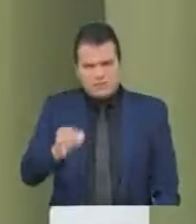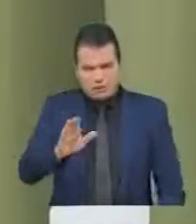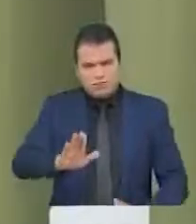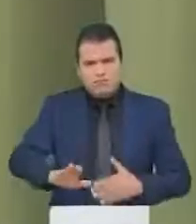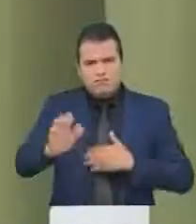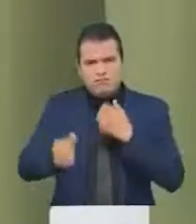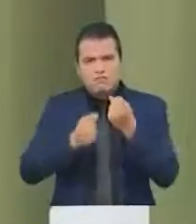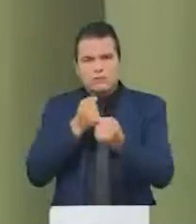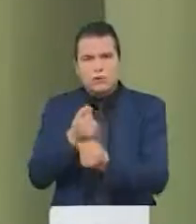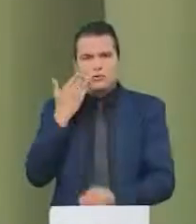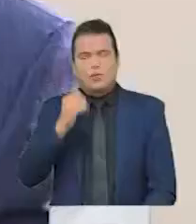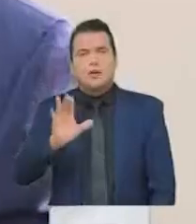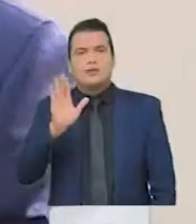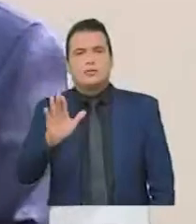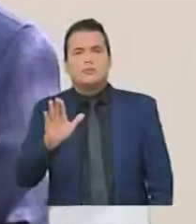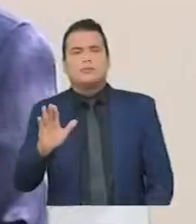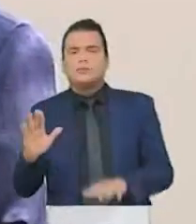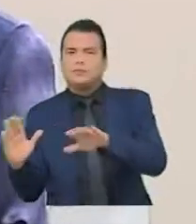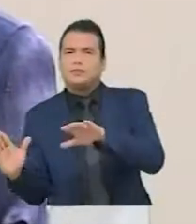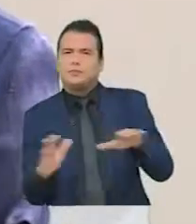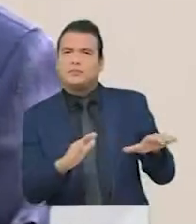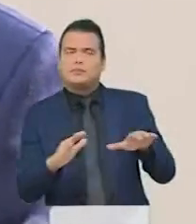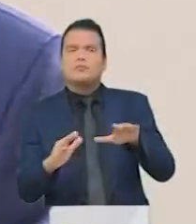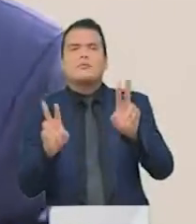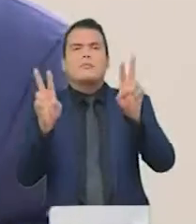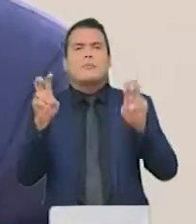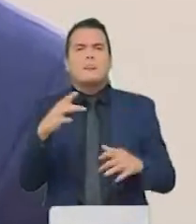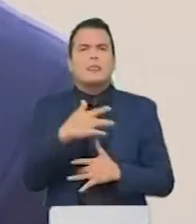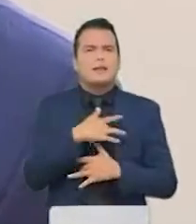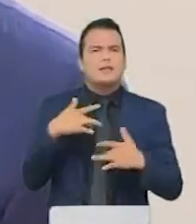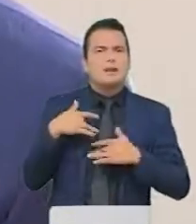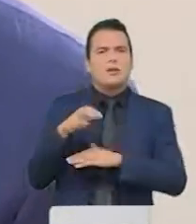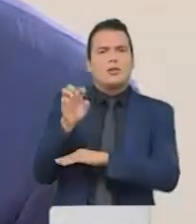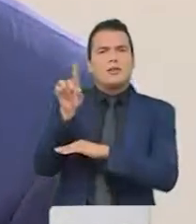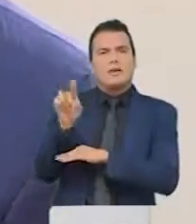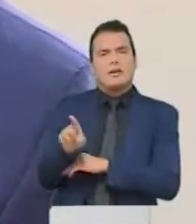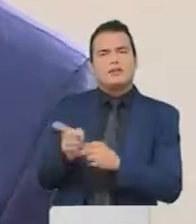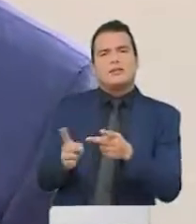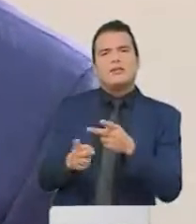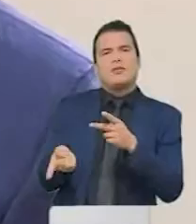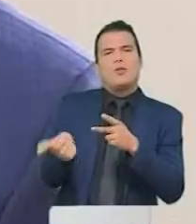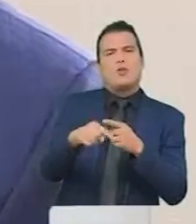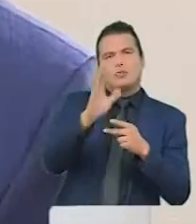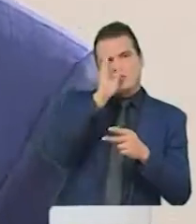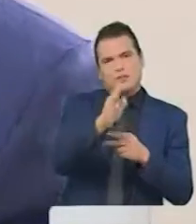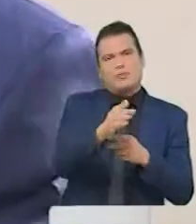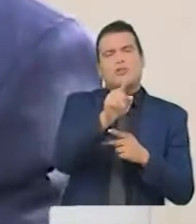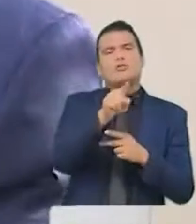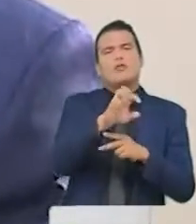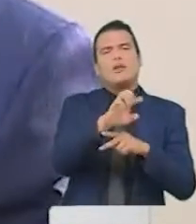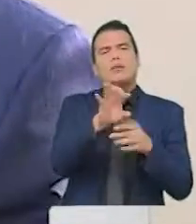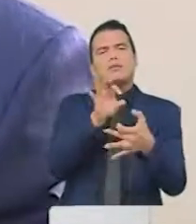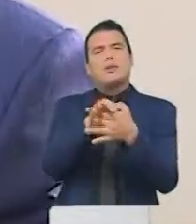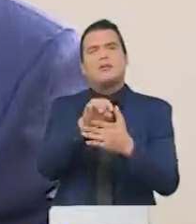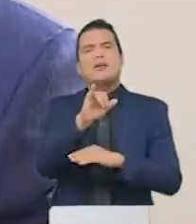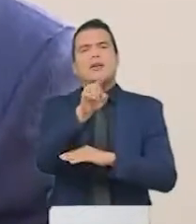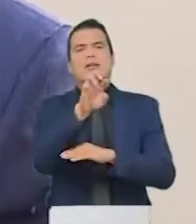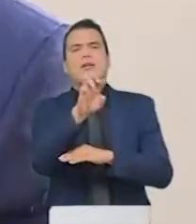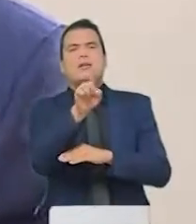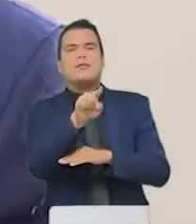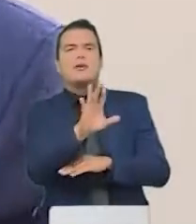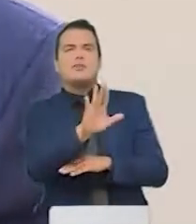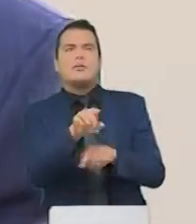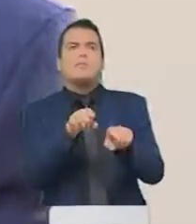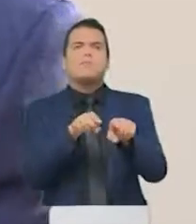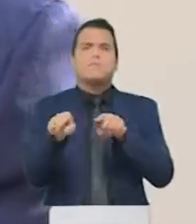se compromete asume con ellas el tema de la salud p si la tercerización con las ips o sea hay 100 por ciento de la cobertura de